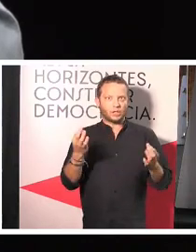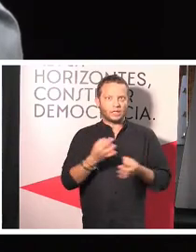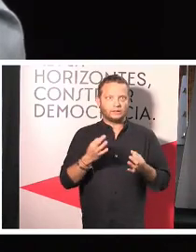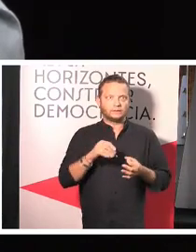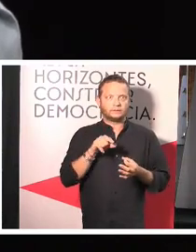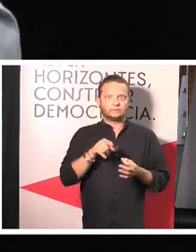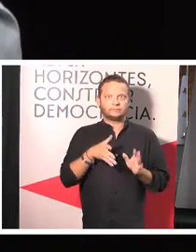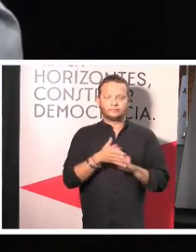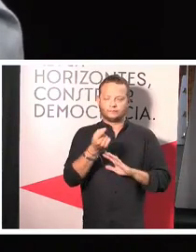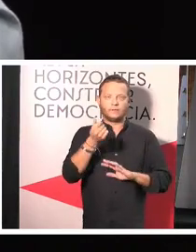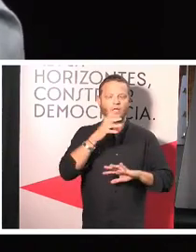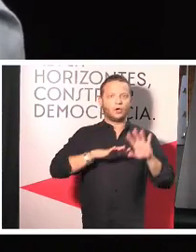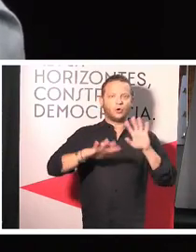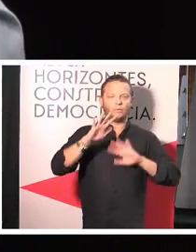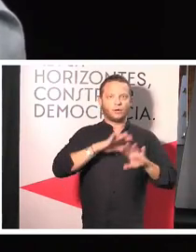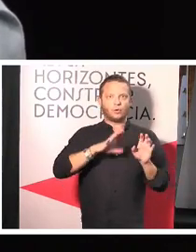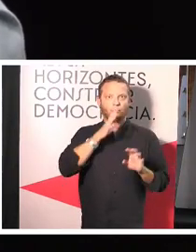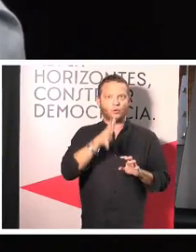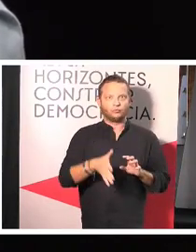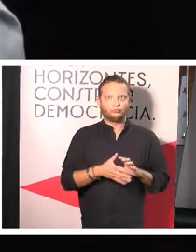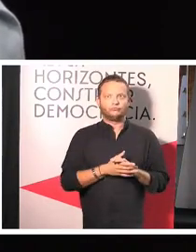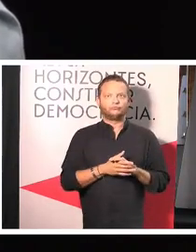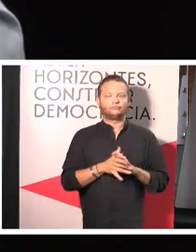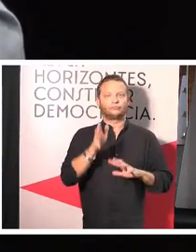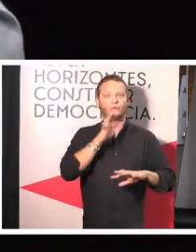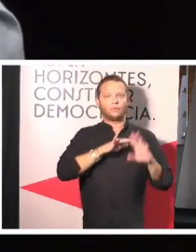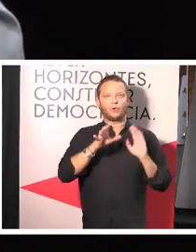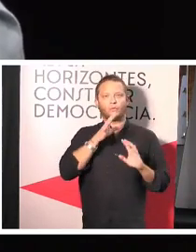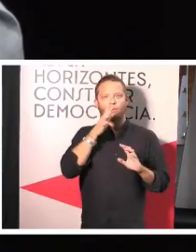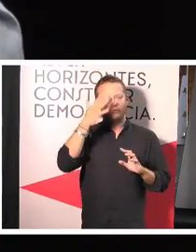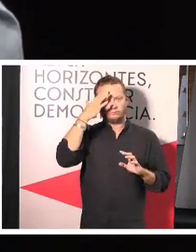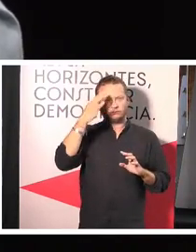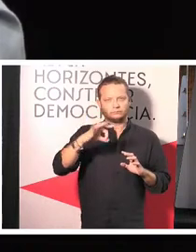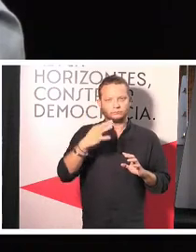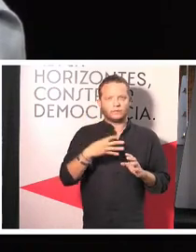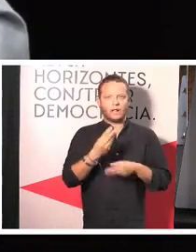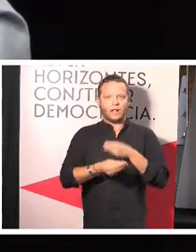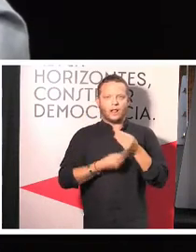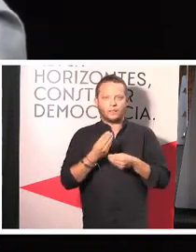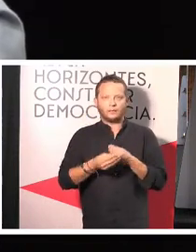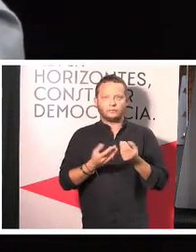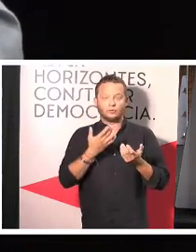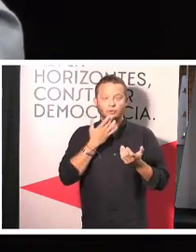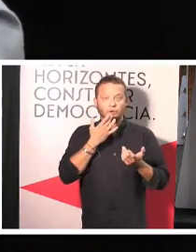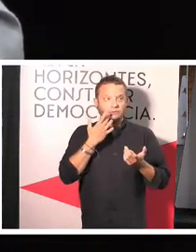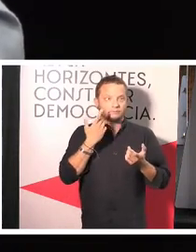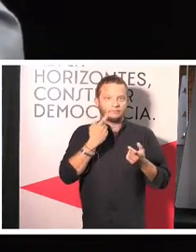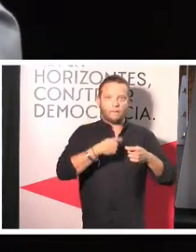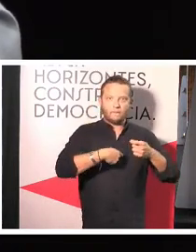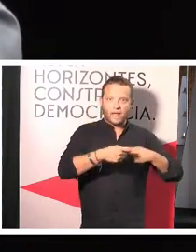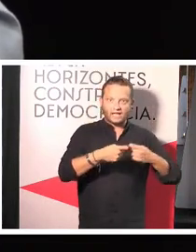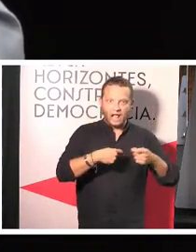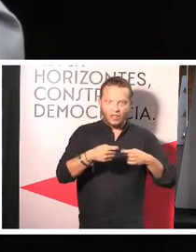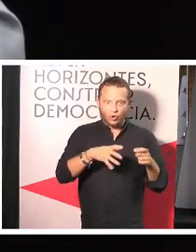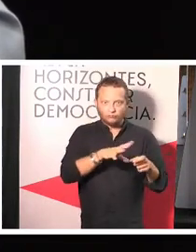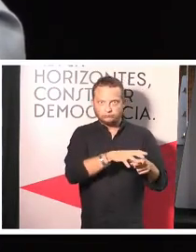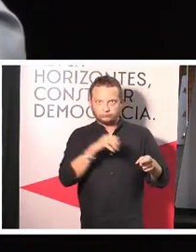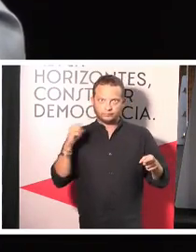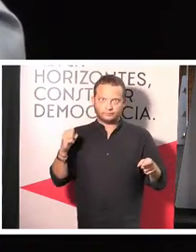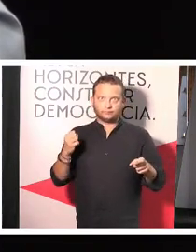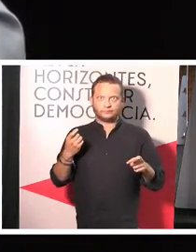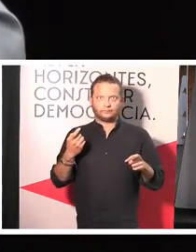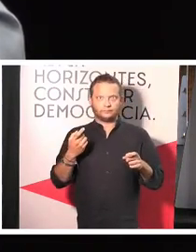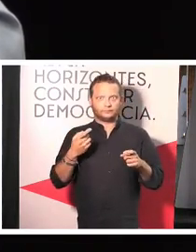antes, complejo, ¿no? Complejo porque, evidentemente, ha habido una captura del mercado a unos